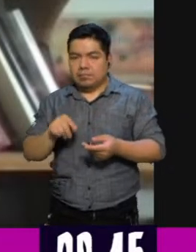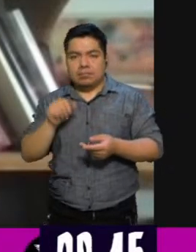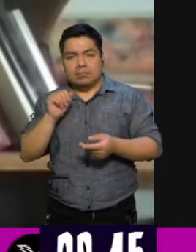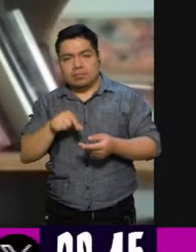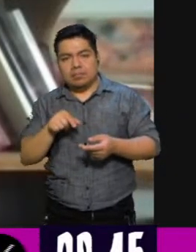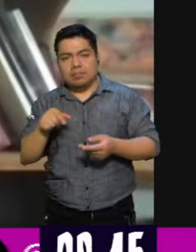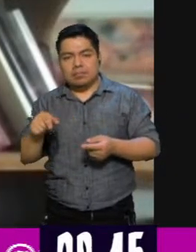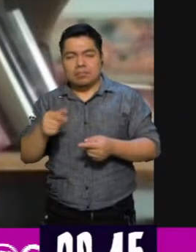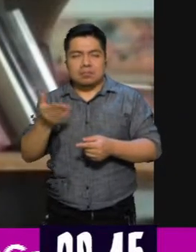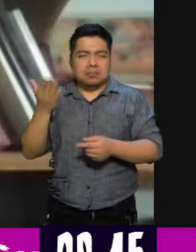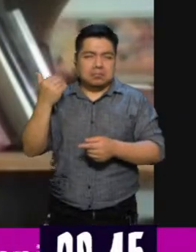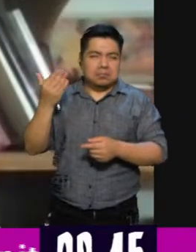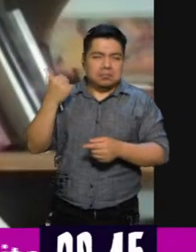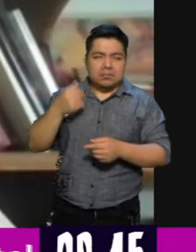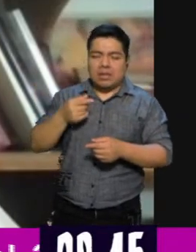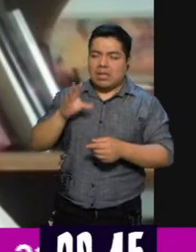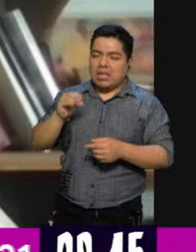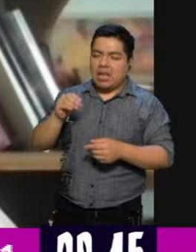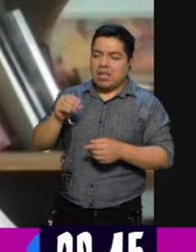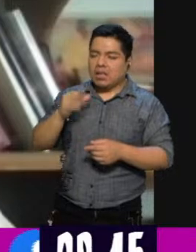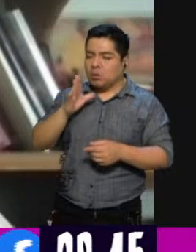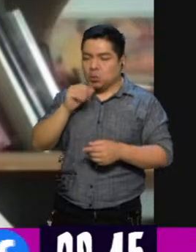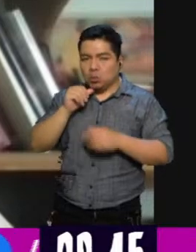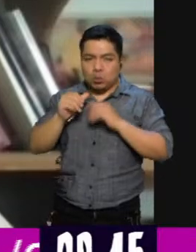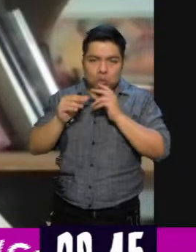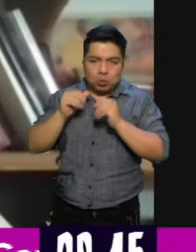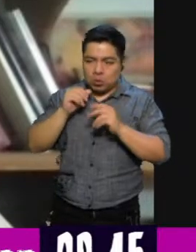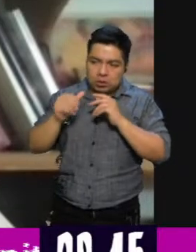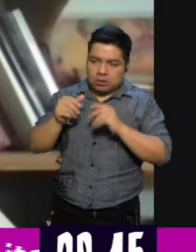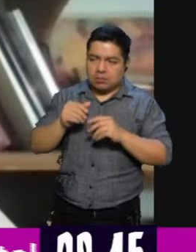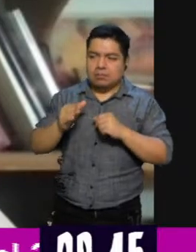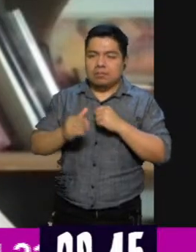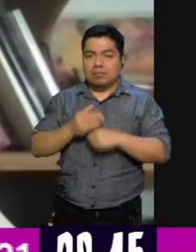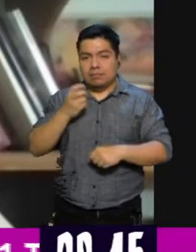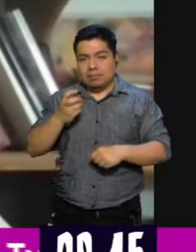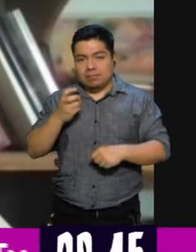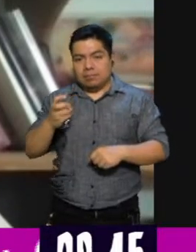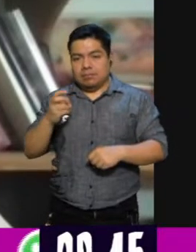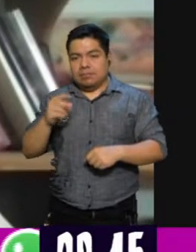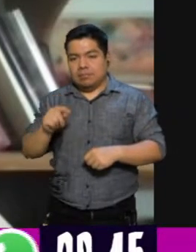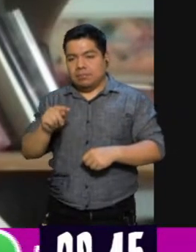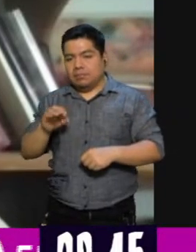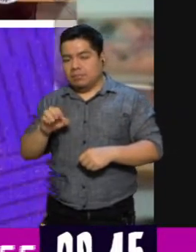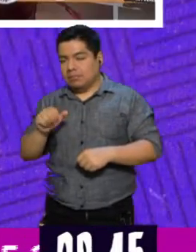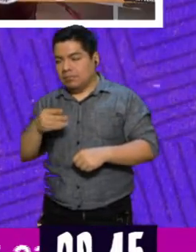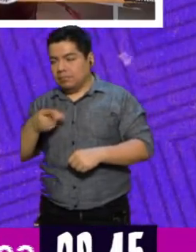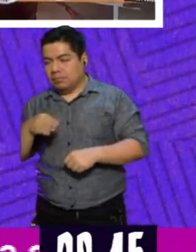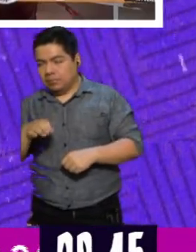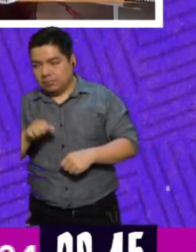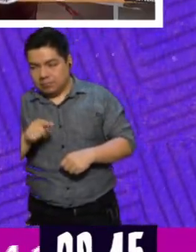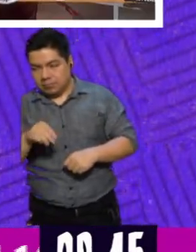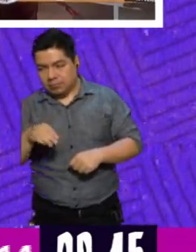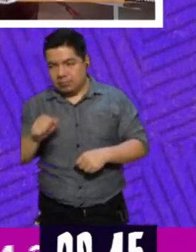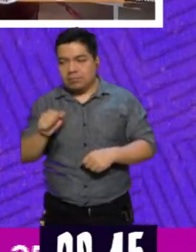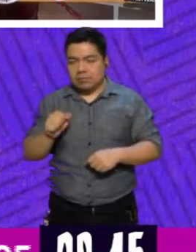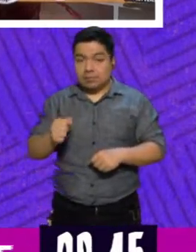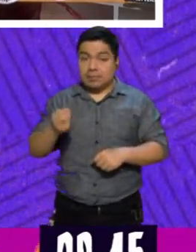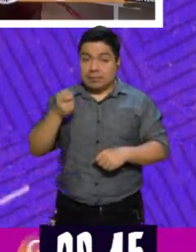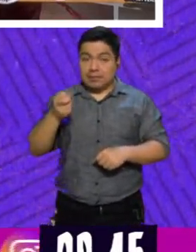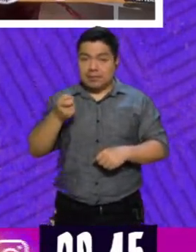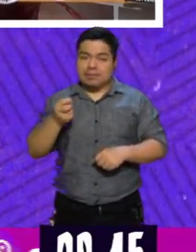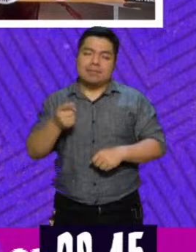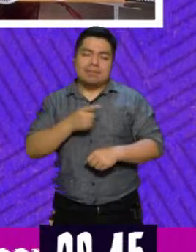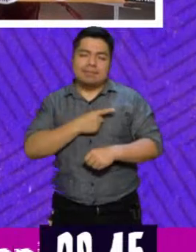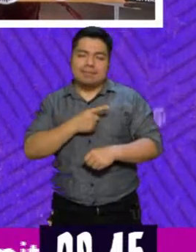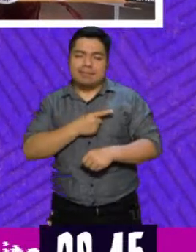era tartamudo. Claro. Por eso el gato de Don Gato. Es de Exactamente. Demóstenes. Ese es un guiño